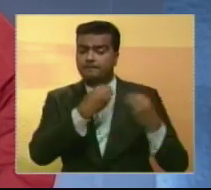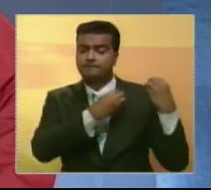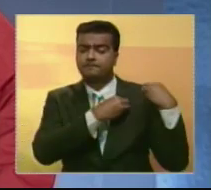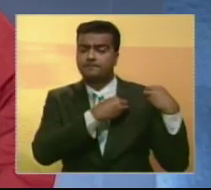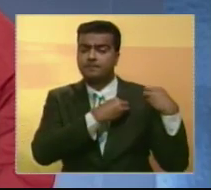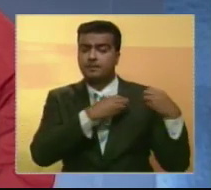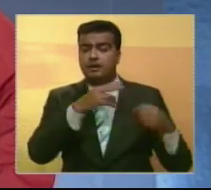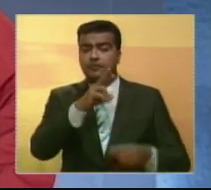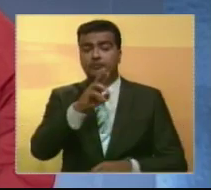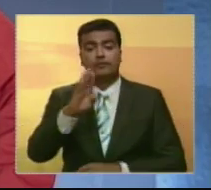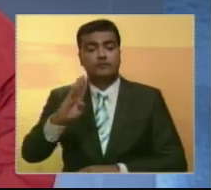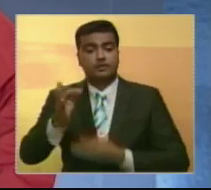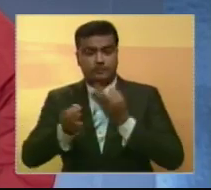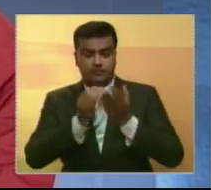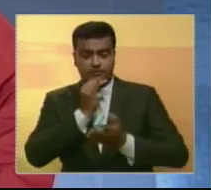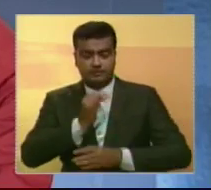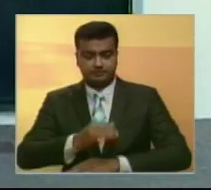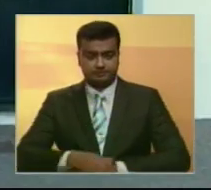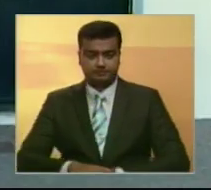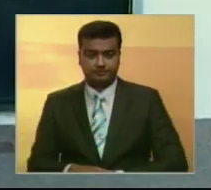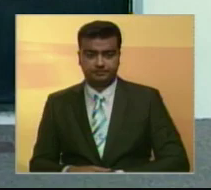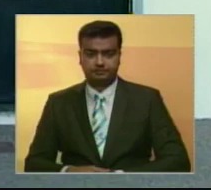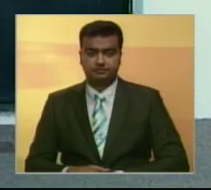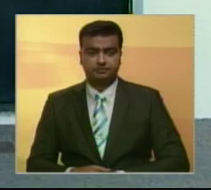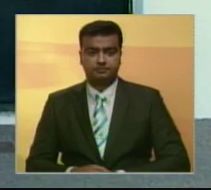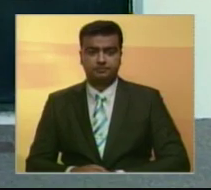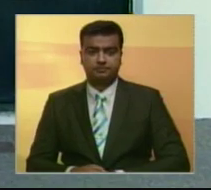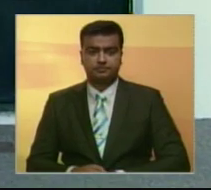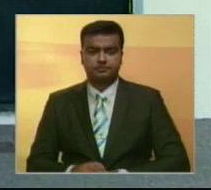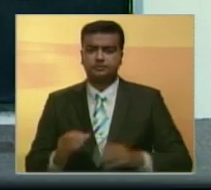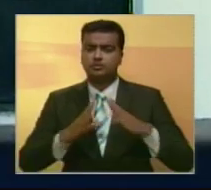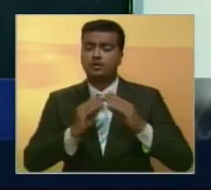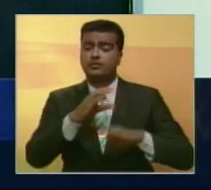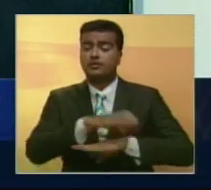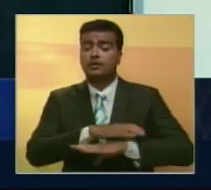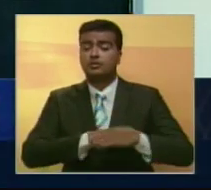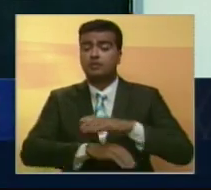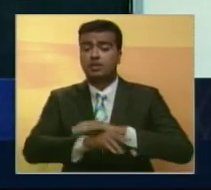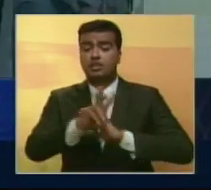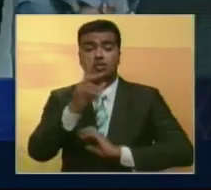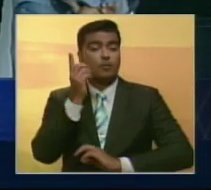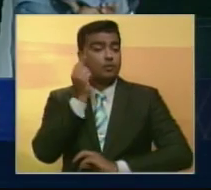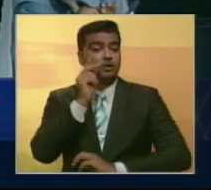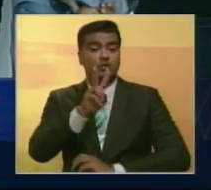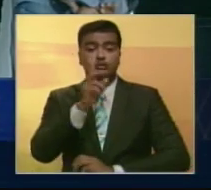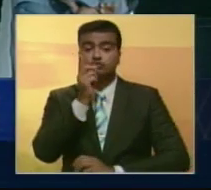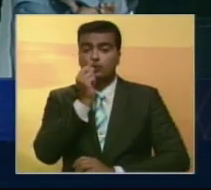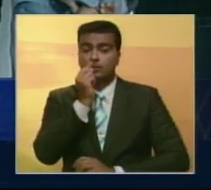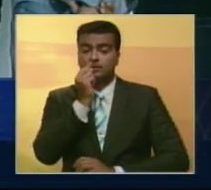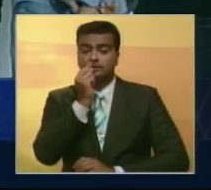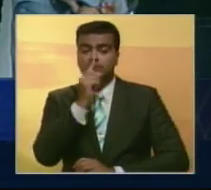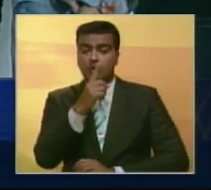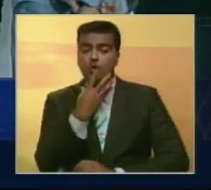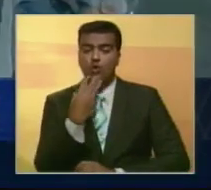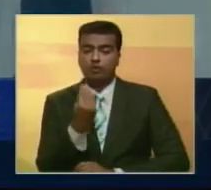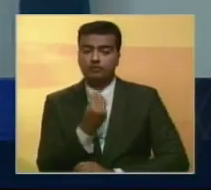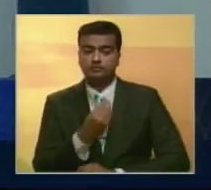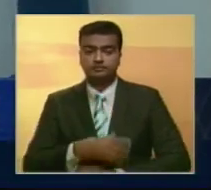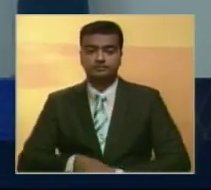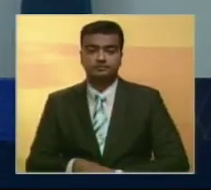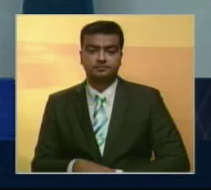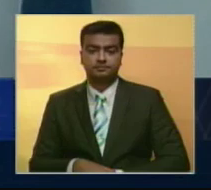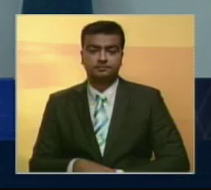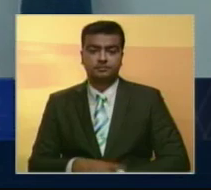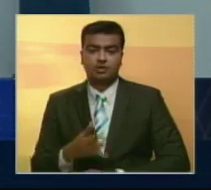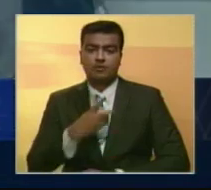en la entidad, Randolfo Blanco, nos tiene información. En total fueron capturados 2 mujeres y 2 hombres, incluyendo a un adolescente. Los